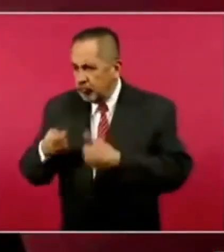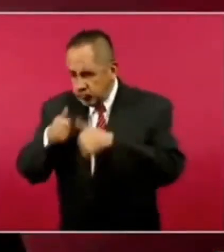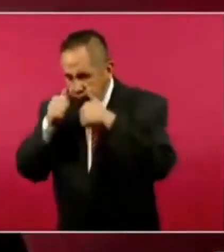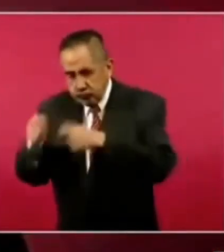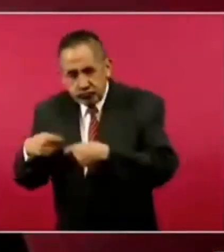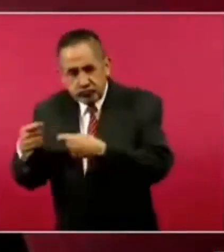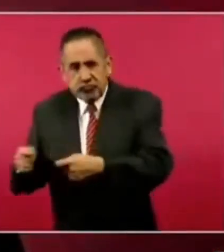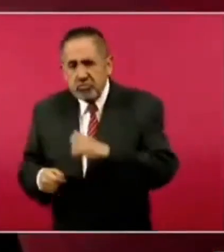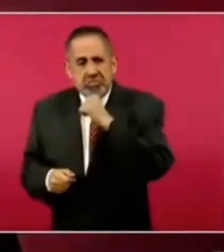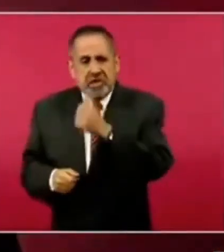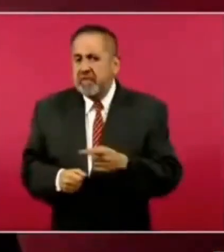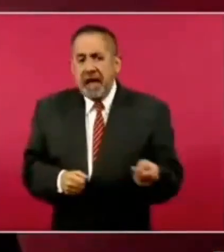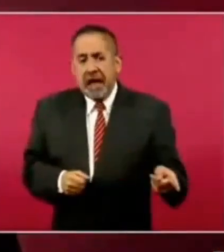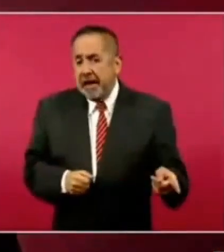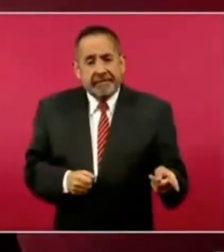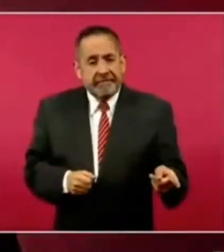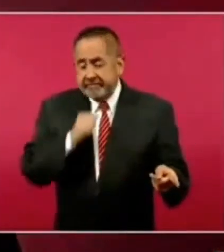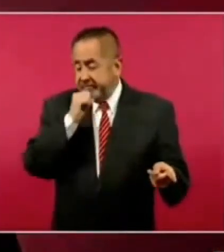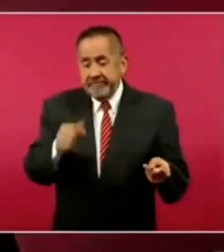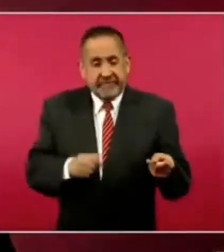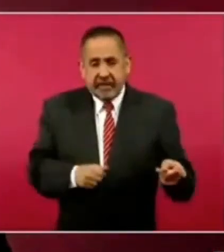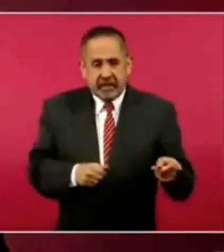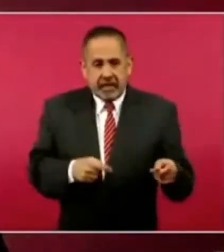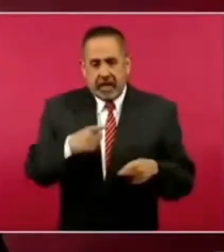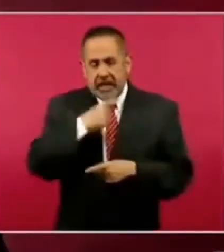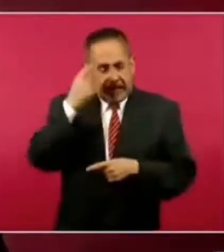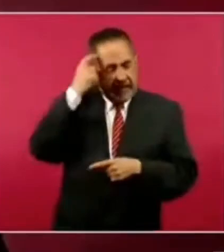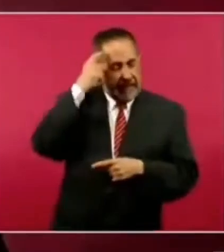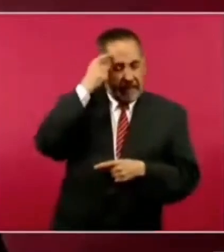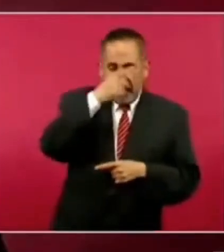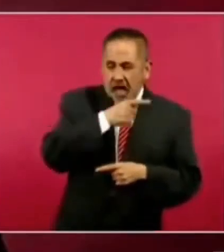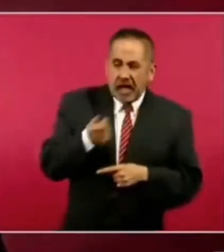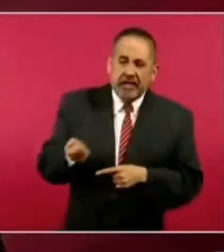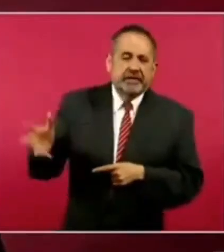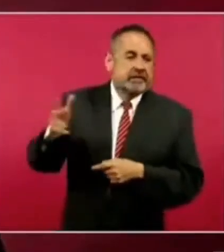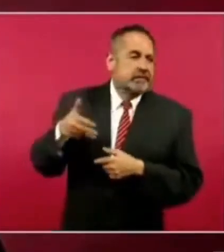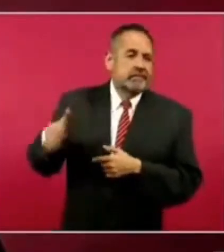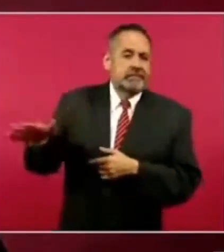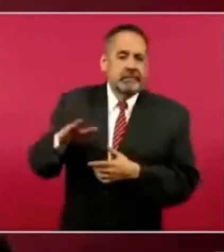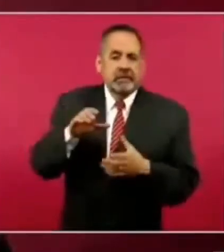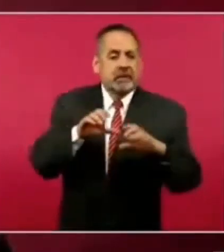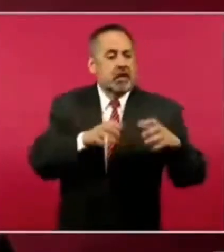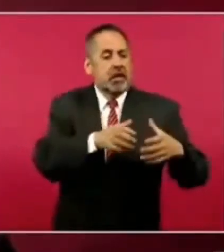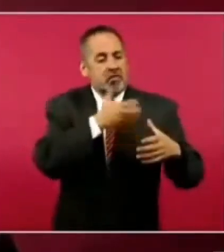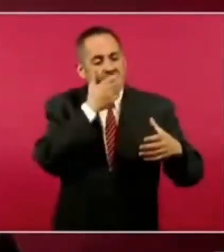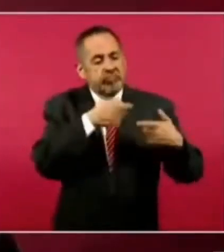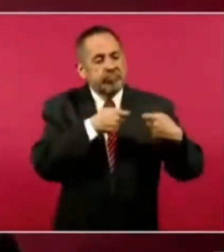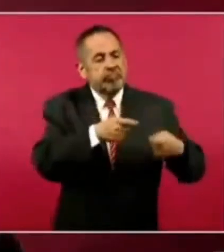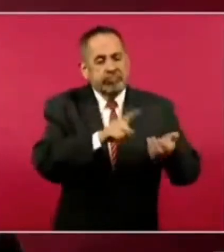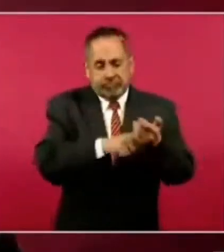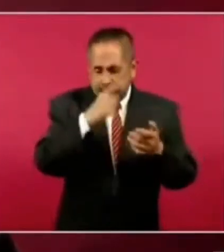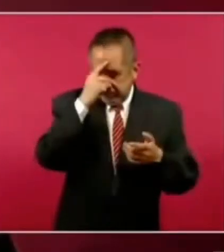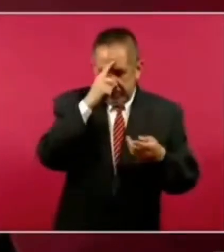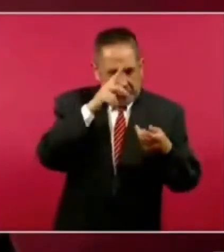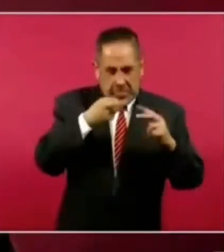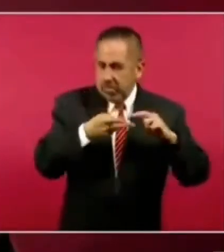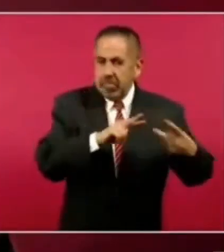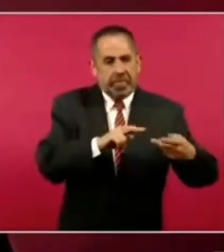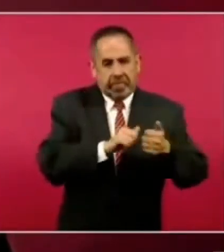porque esa era su concepción, es su pensamiento conservador, retrógrada.